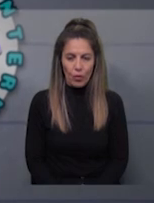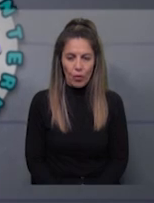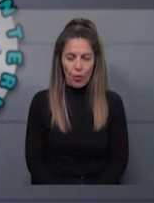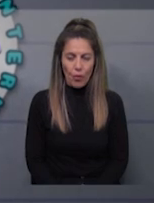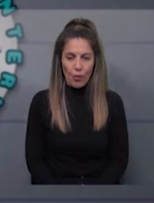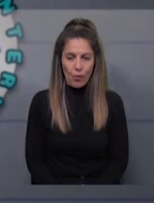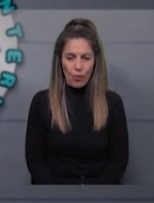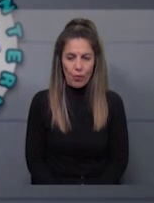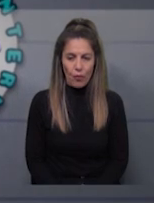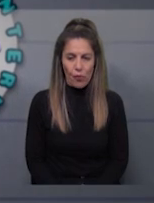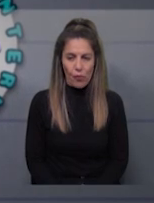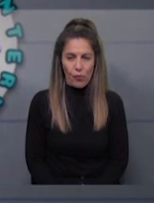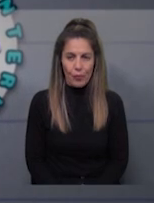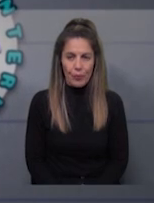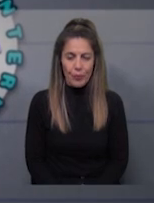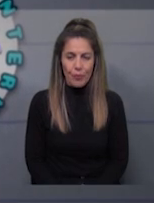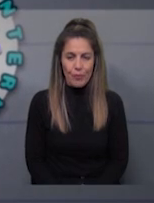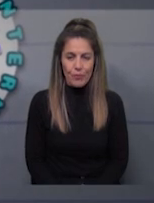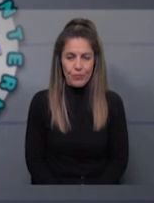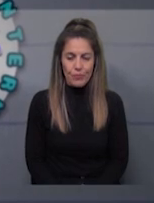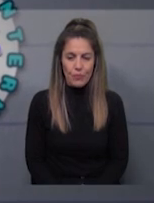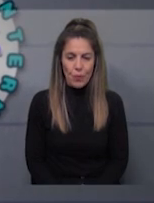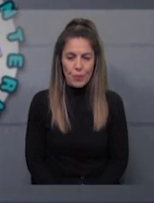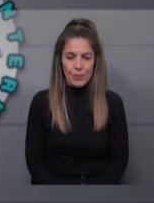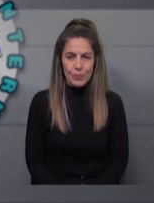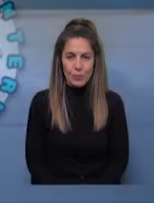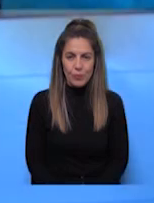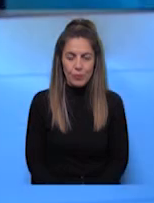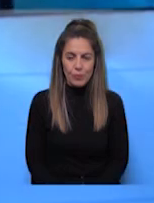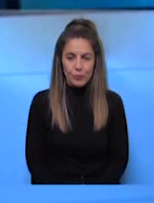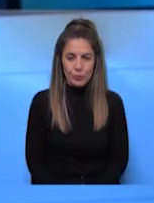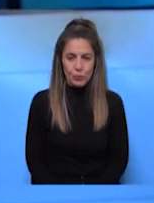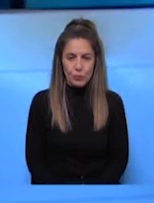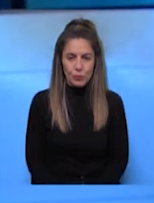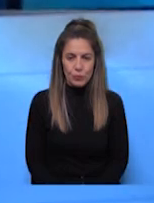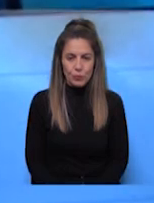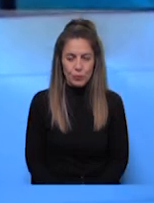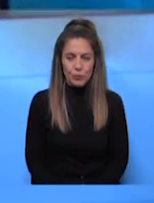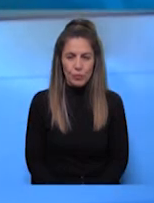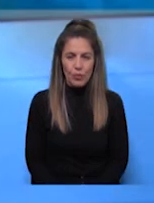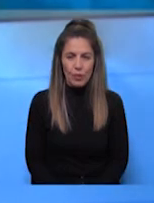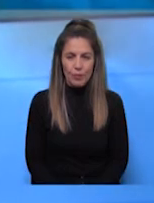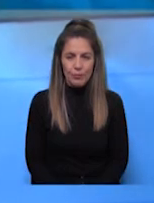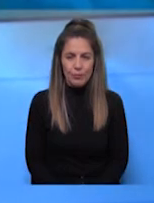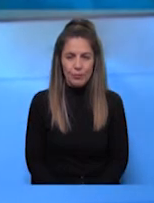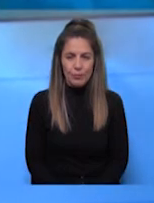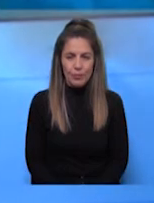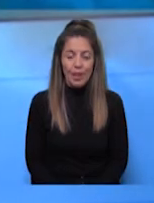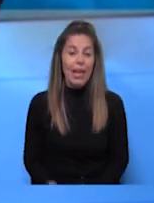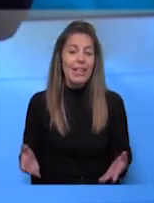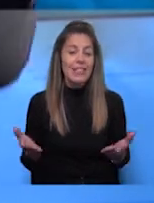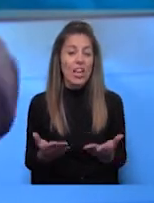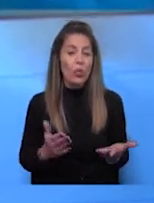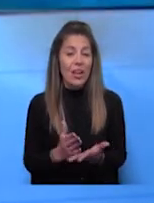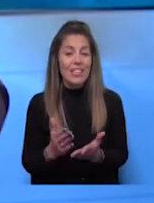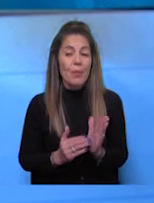que Dios ha legislado que no lo vetare el hombre. Increíble, se actualiza todo el tiempo